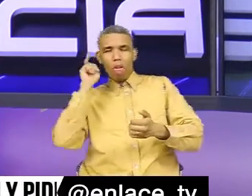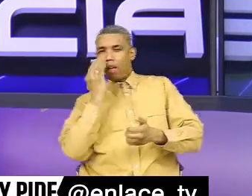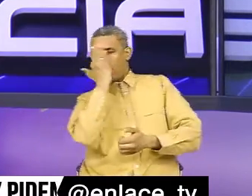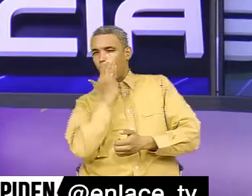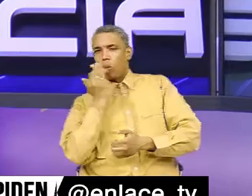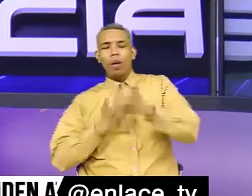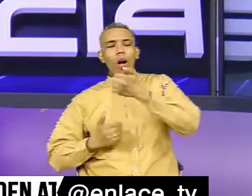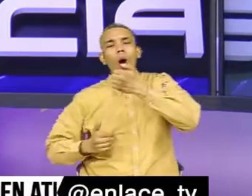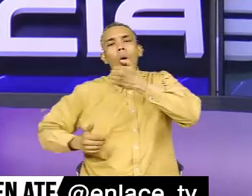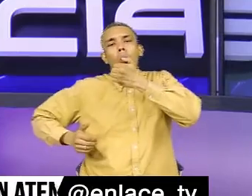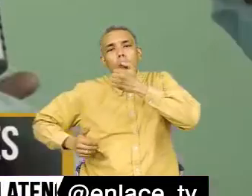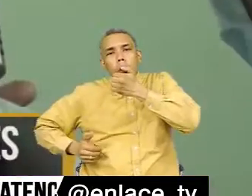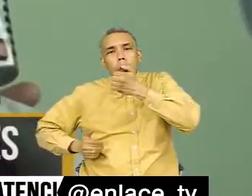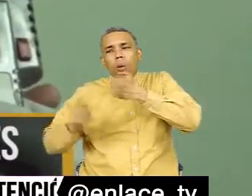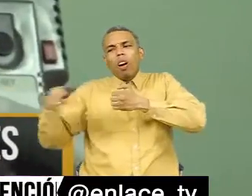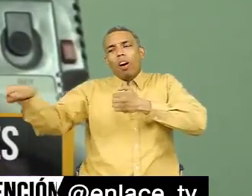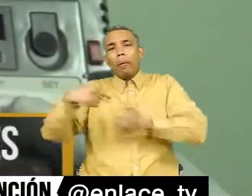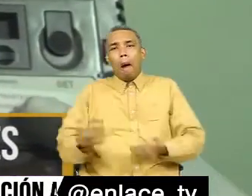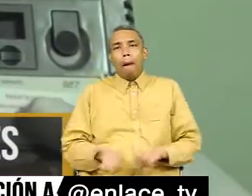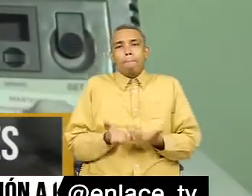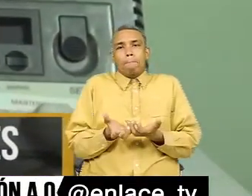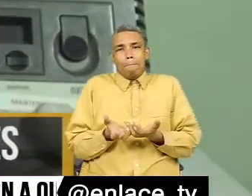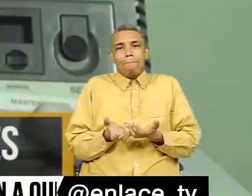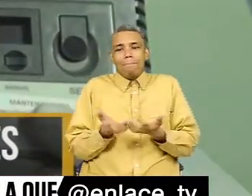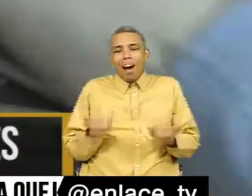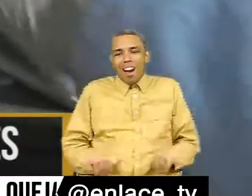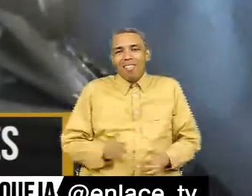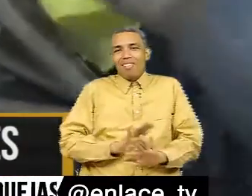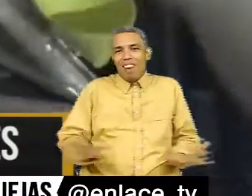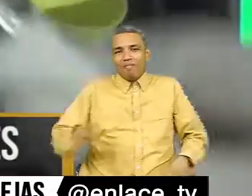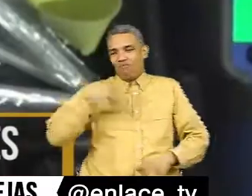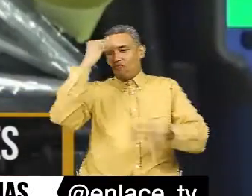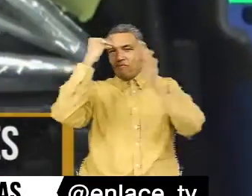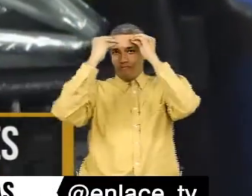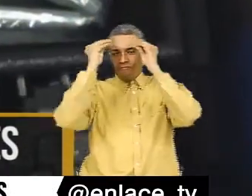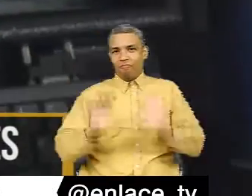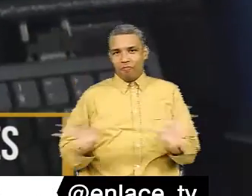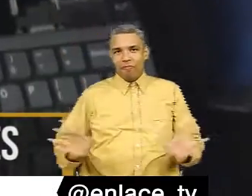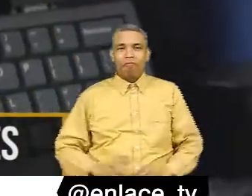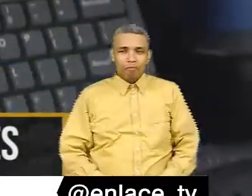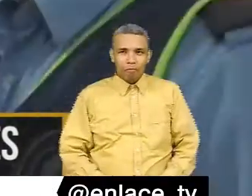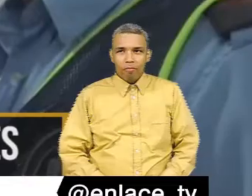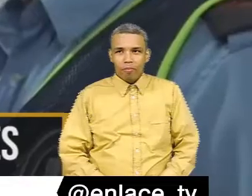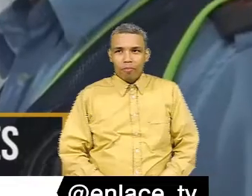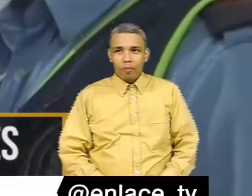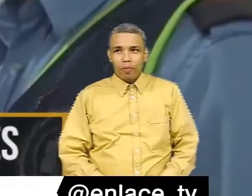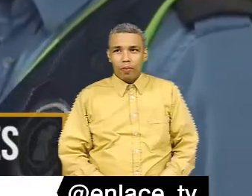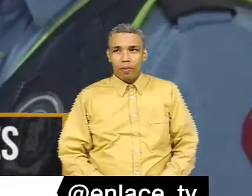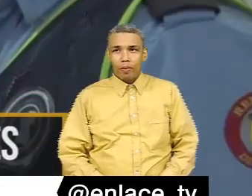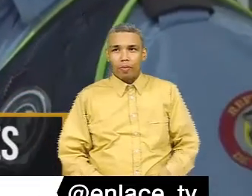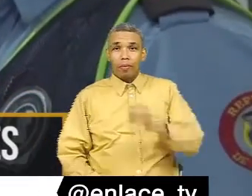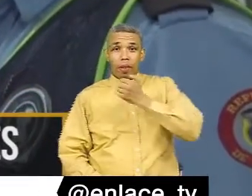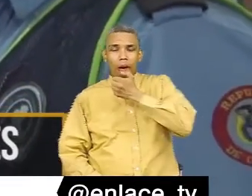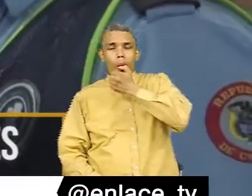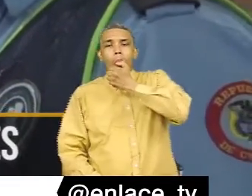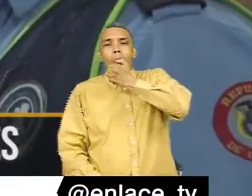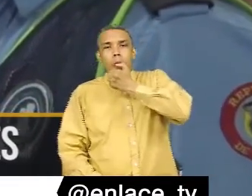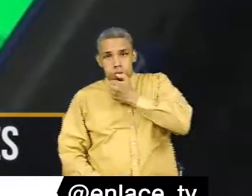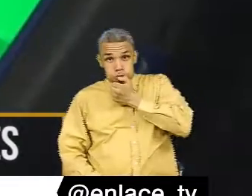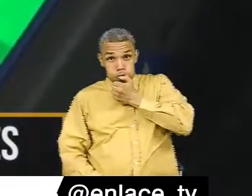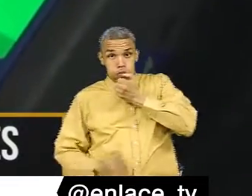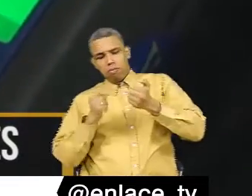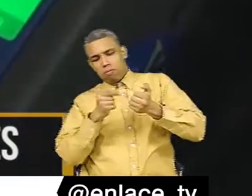Cotes Acosta. Las pruebas de alcoholemia esta vez marcaron grado cero, pero para muchos conductores puede convertirse en un fuerte dolor